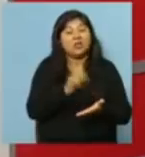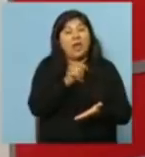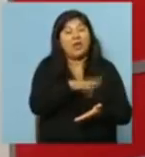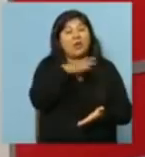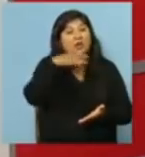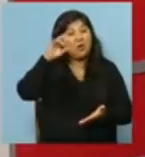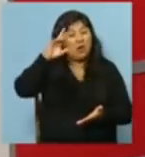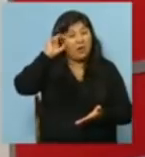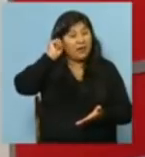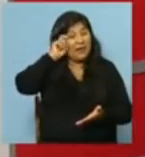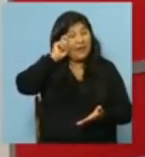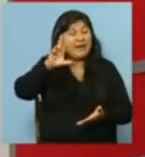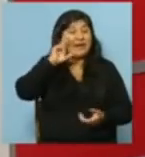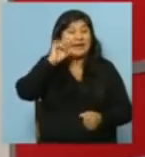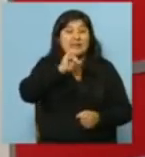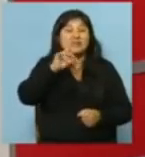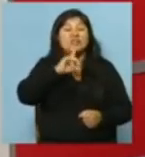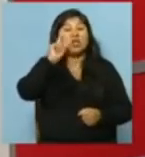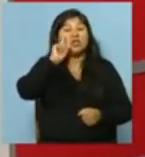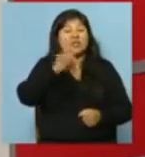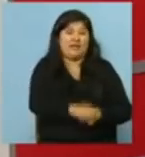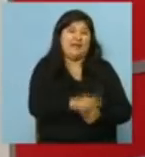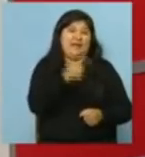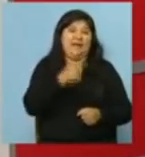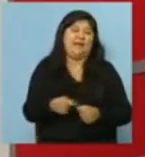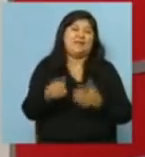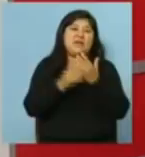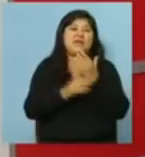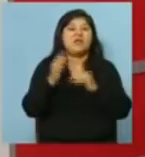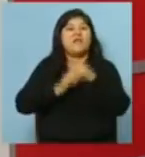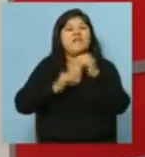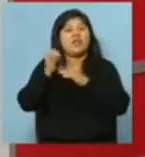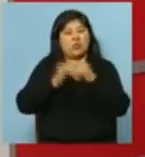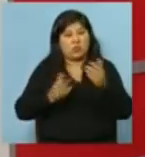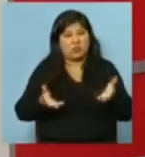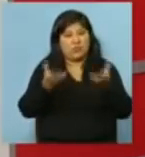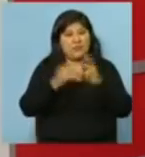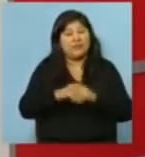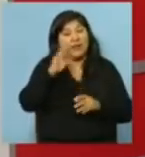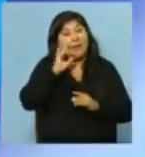risotti ministro de infraestructura y nosotros continuamos de la siguiente manera